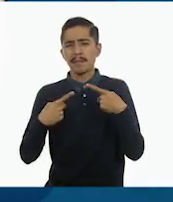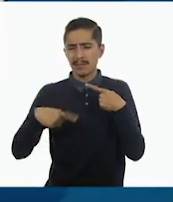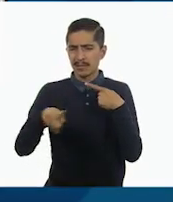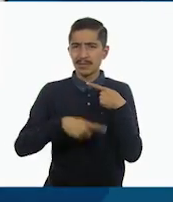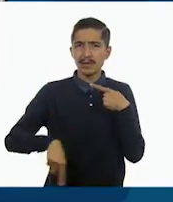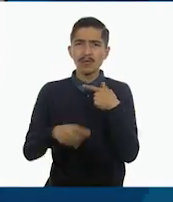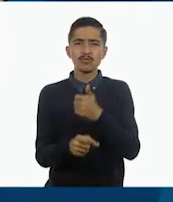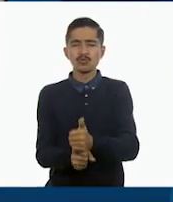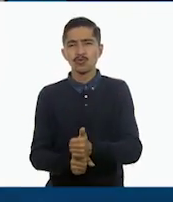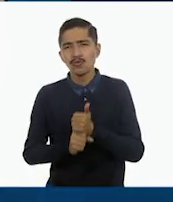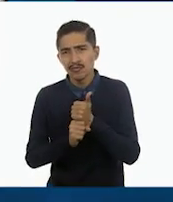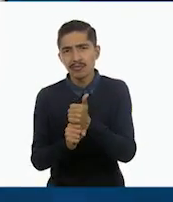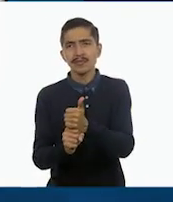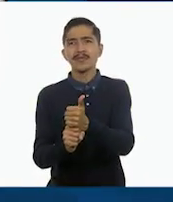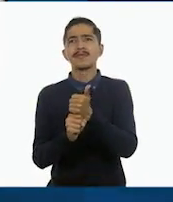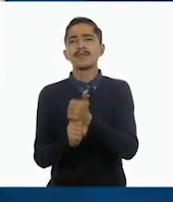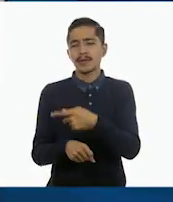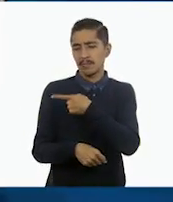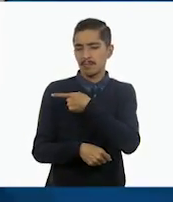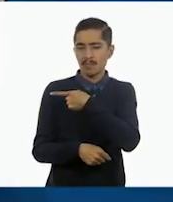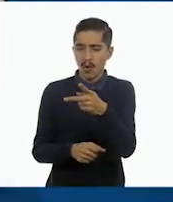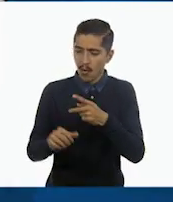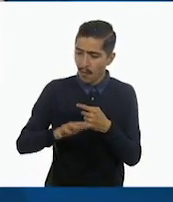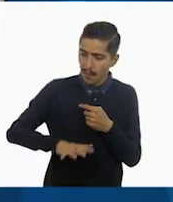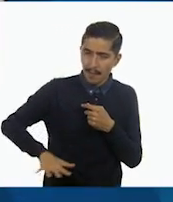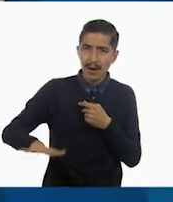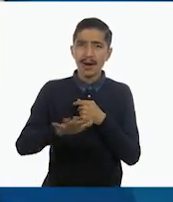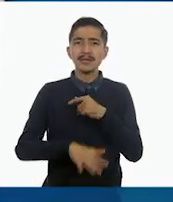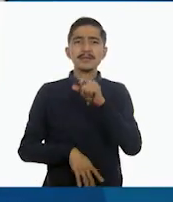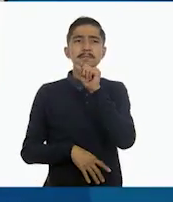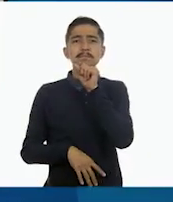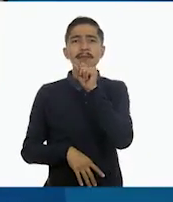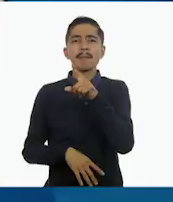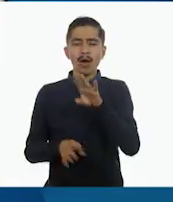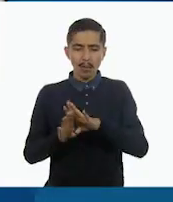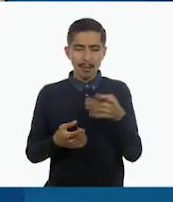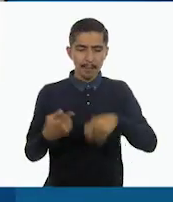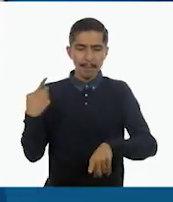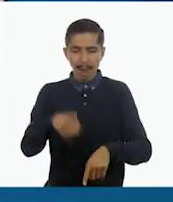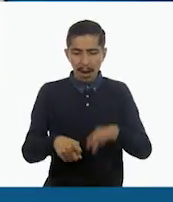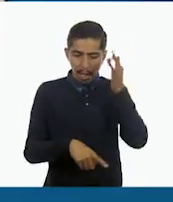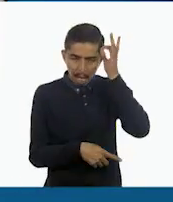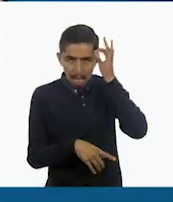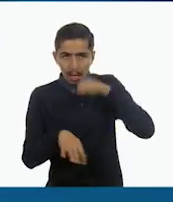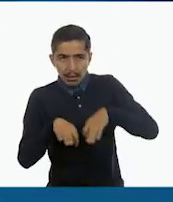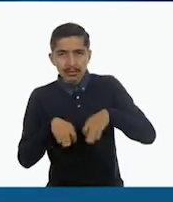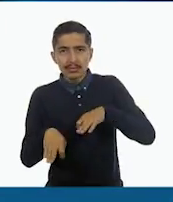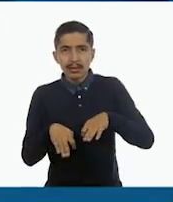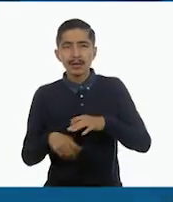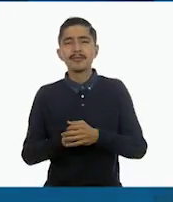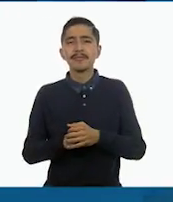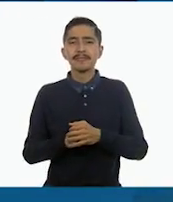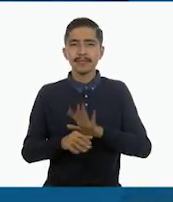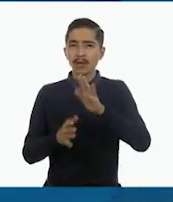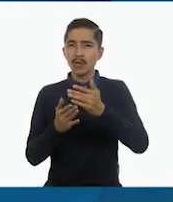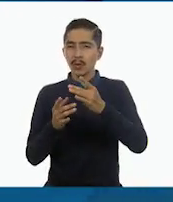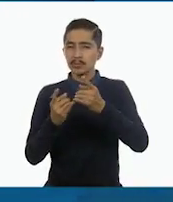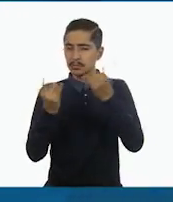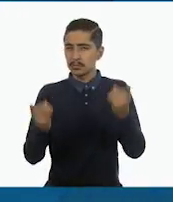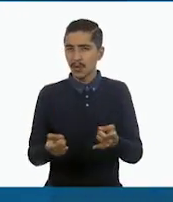sufriendo en condiciones de pobreza y explotación. Como antecedentes de la